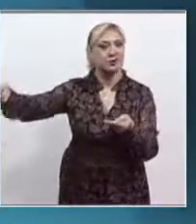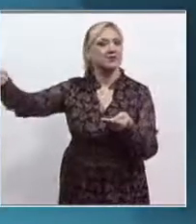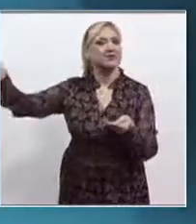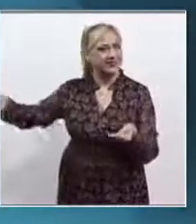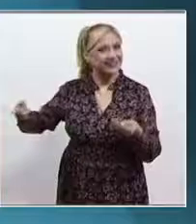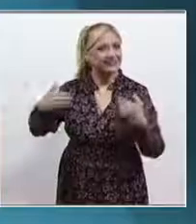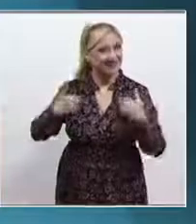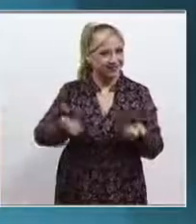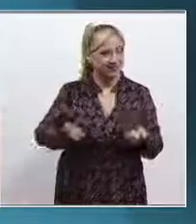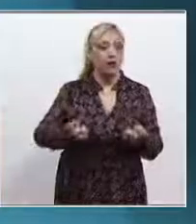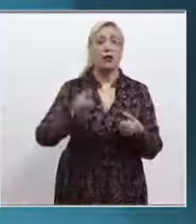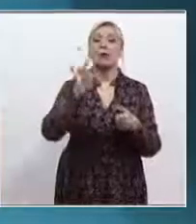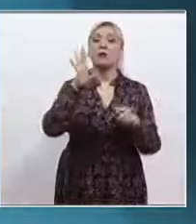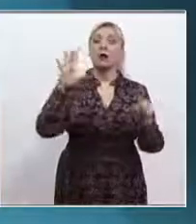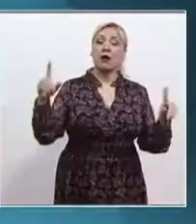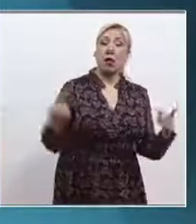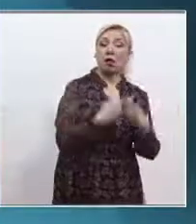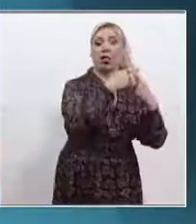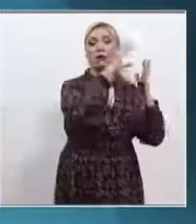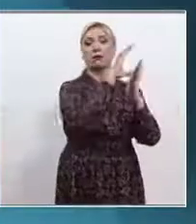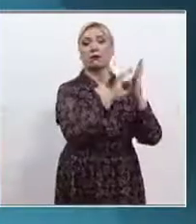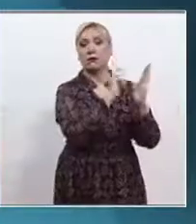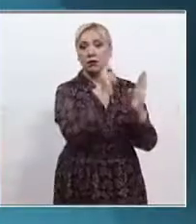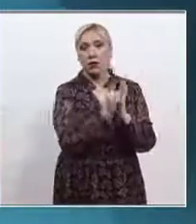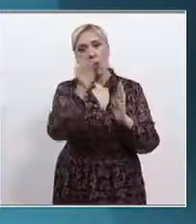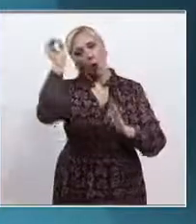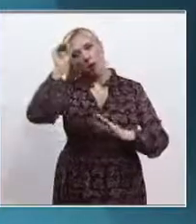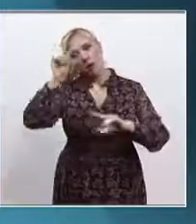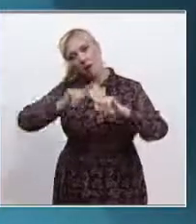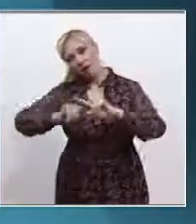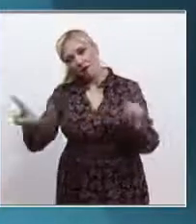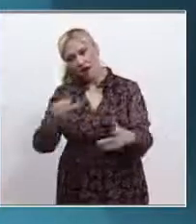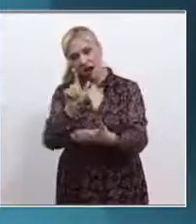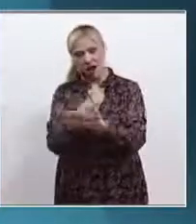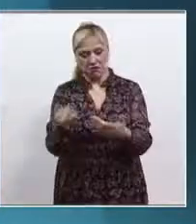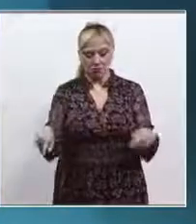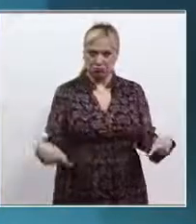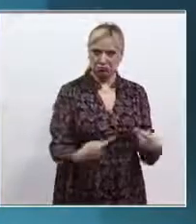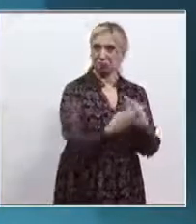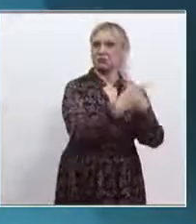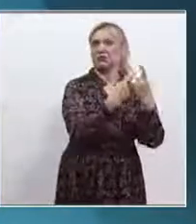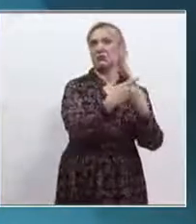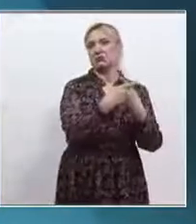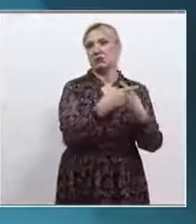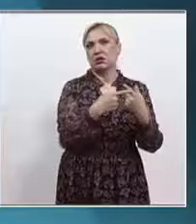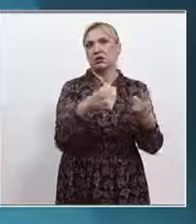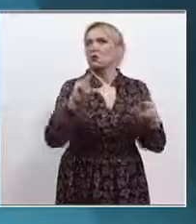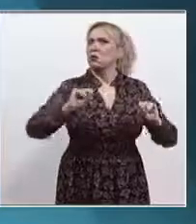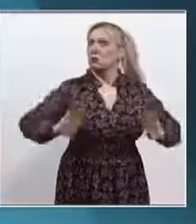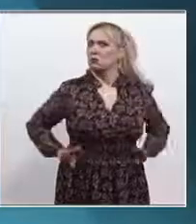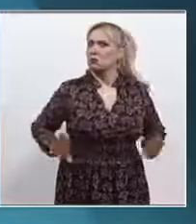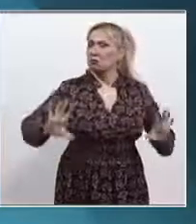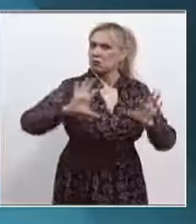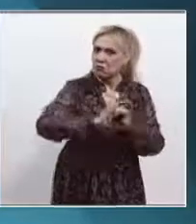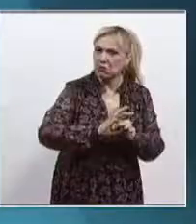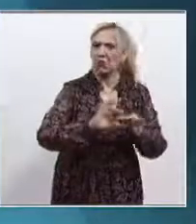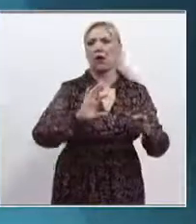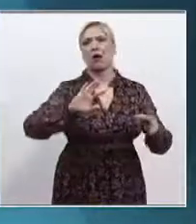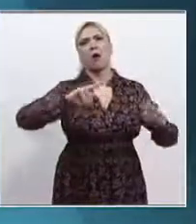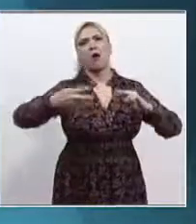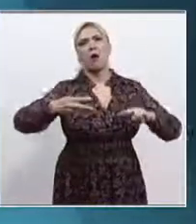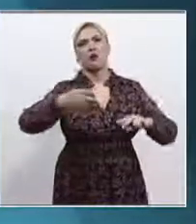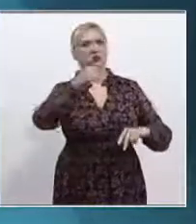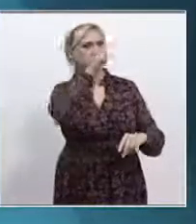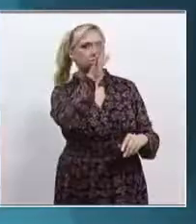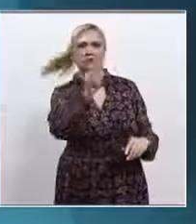y acciones de inconstitucionalidad relacionadas con otras que fueron presentadas previamente o bien recursos de reclamación, se turnan a